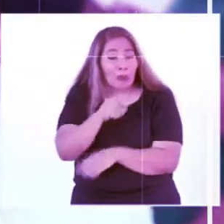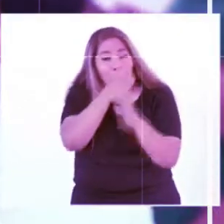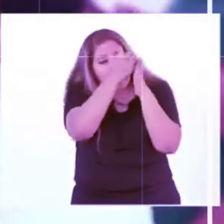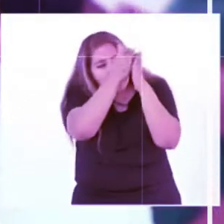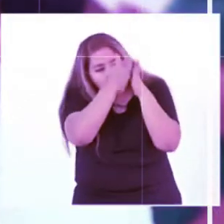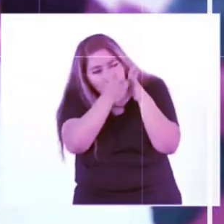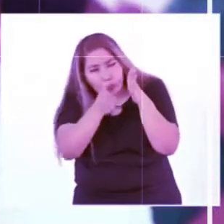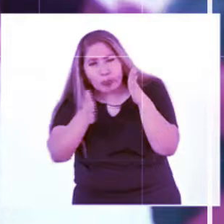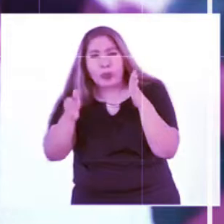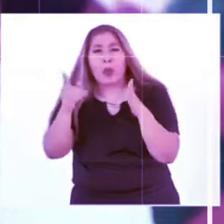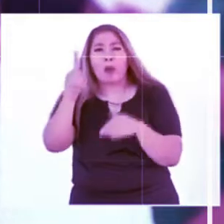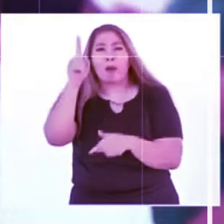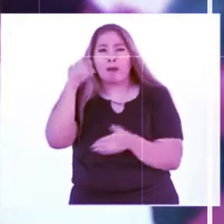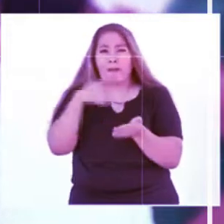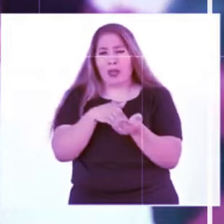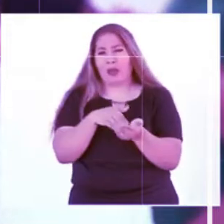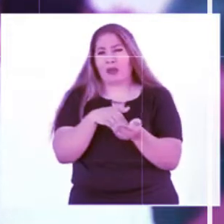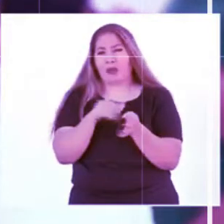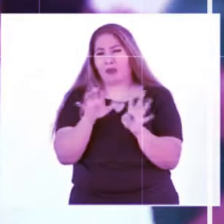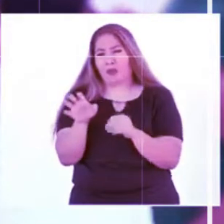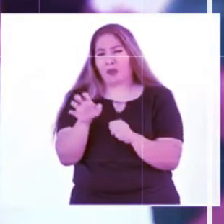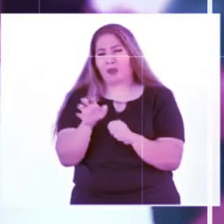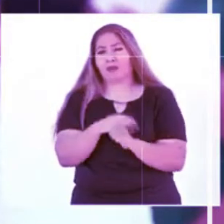desde 1900